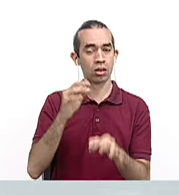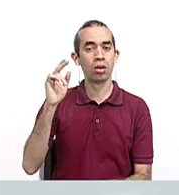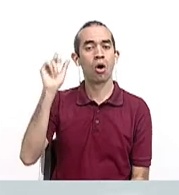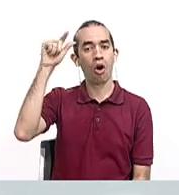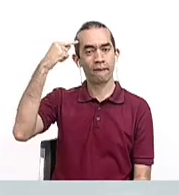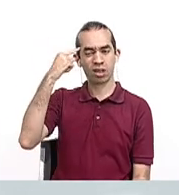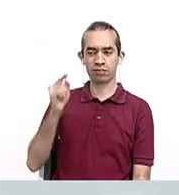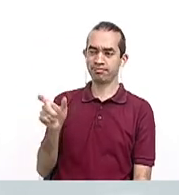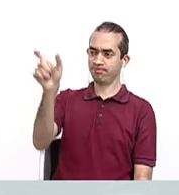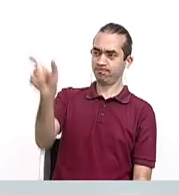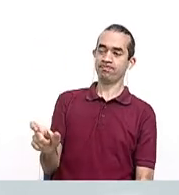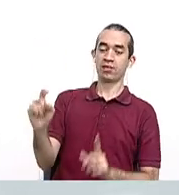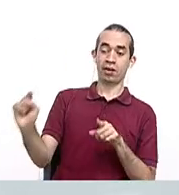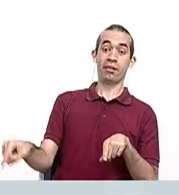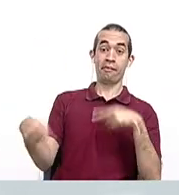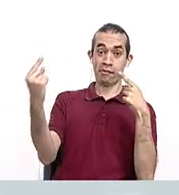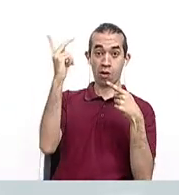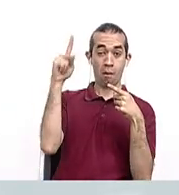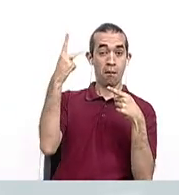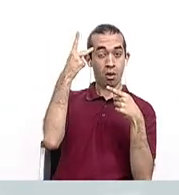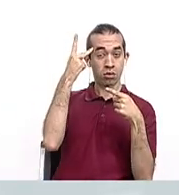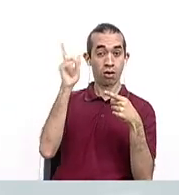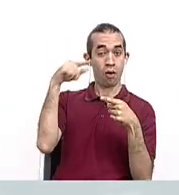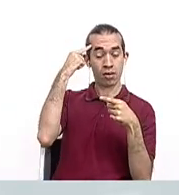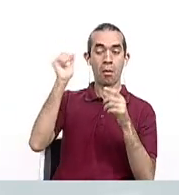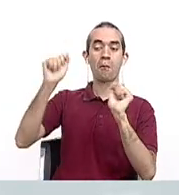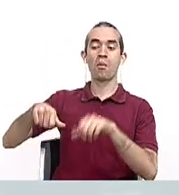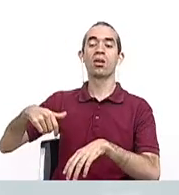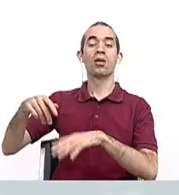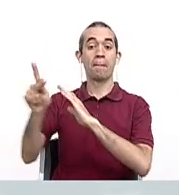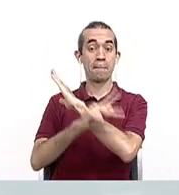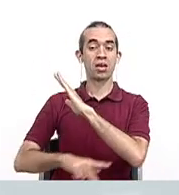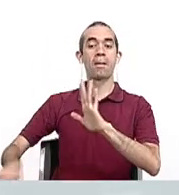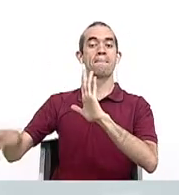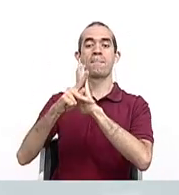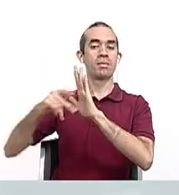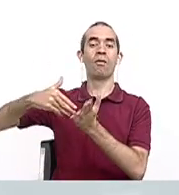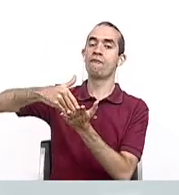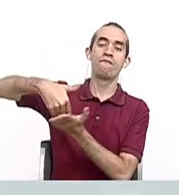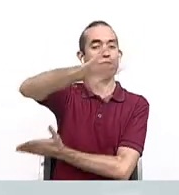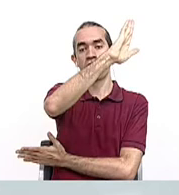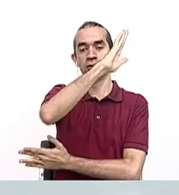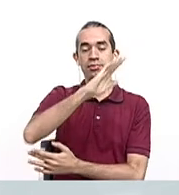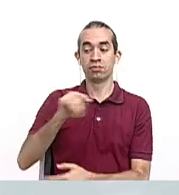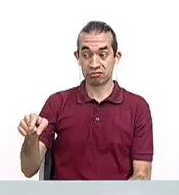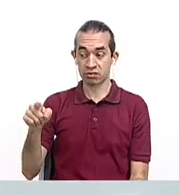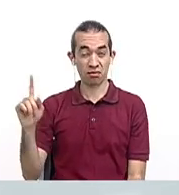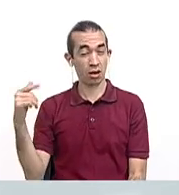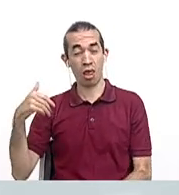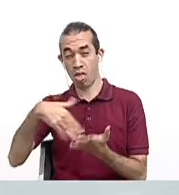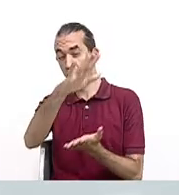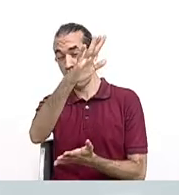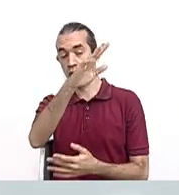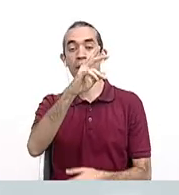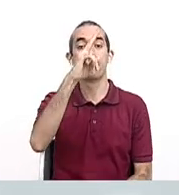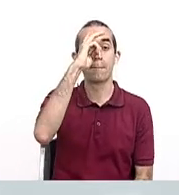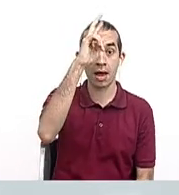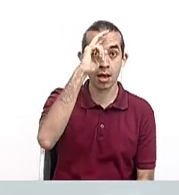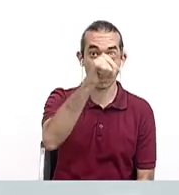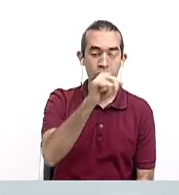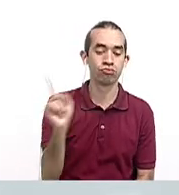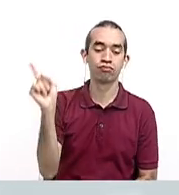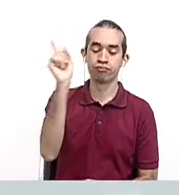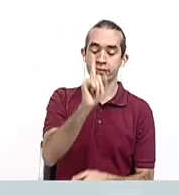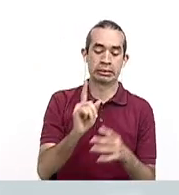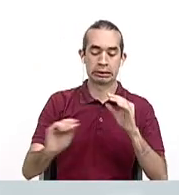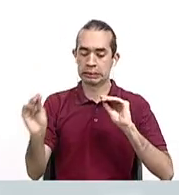persona que era su enemigo político podía desterrar lo del país en méxico figueres prepara su regreso al país y se